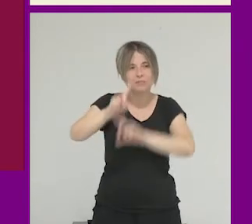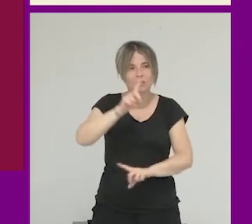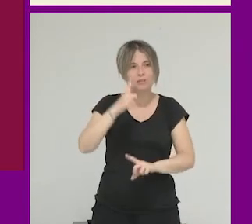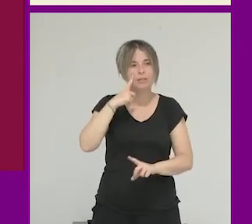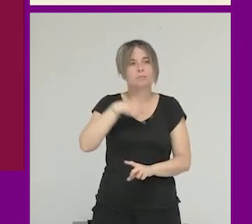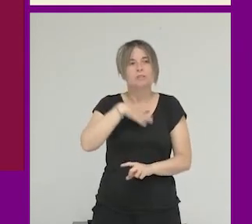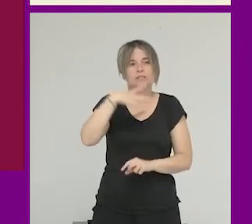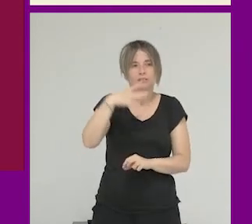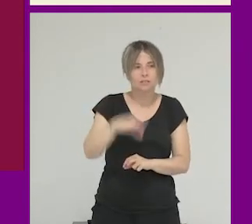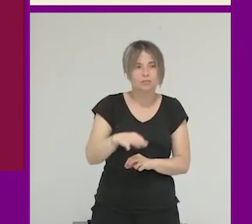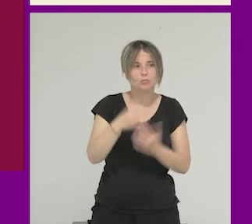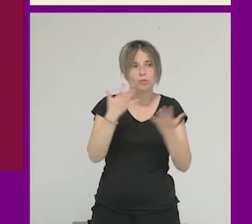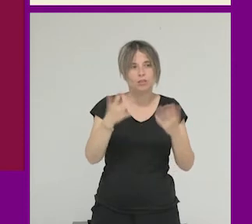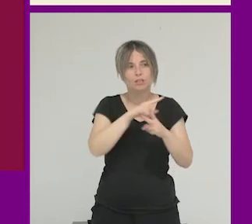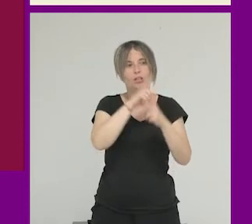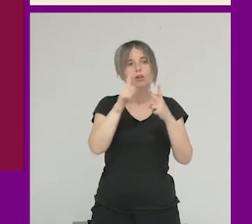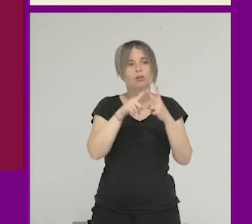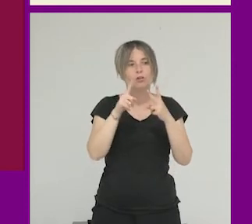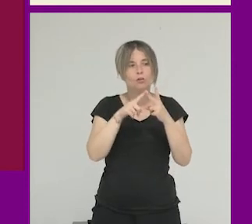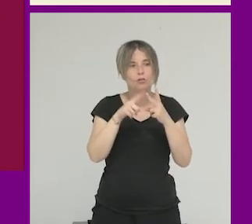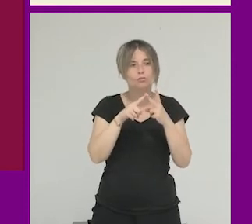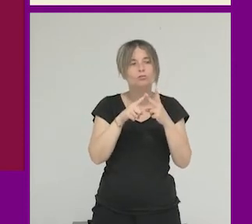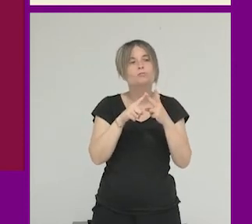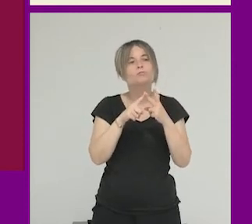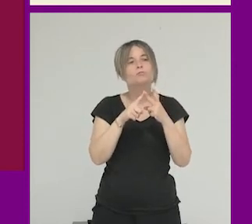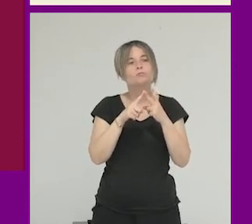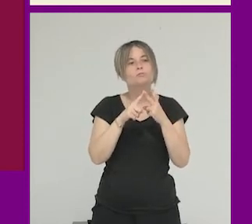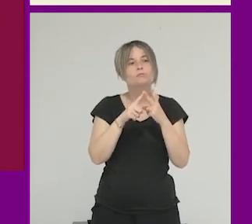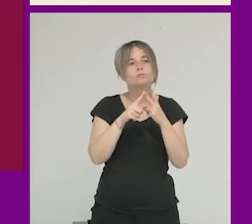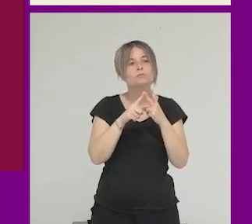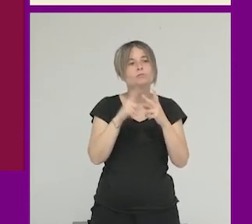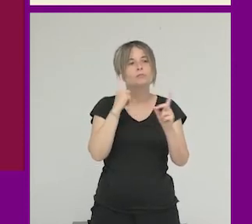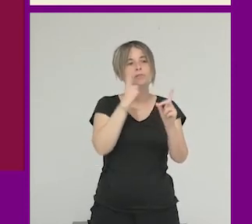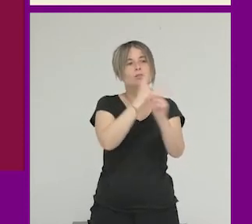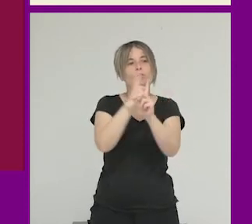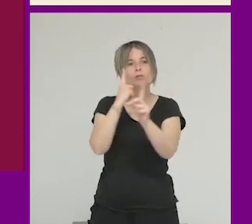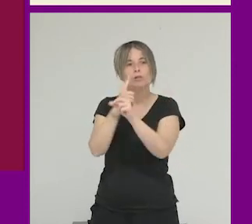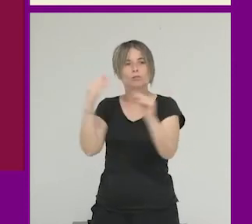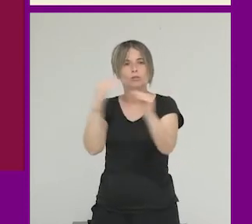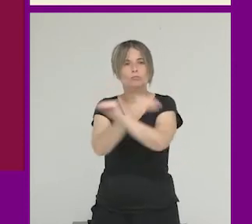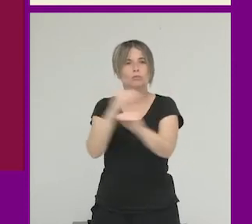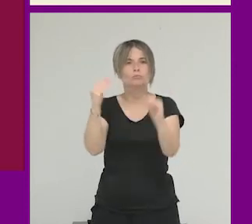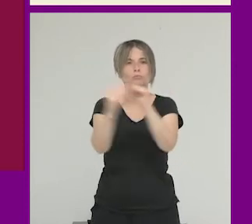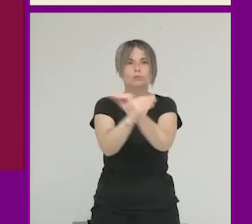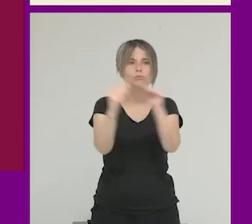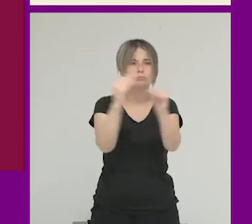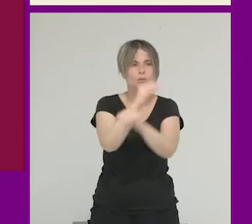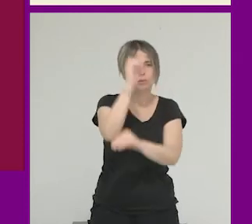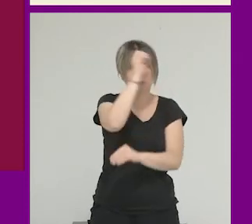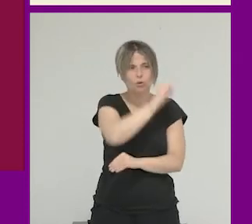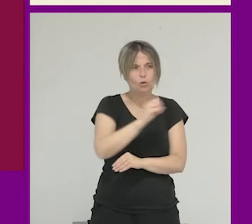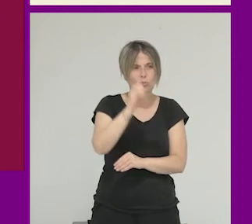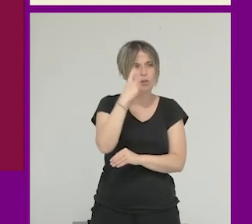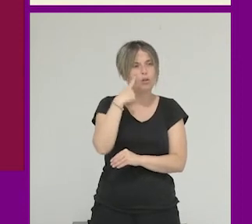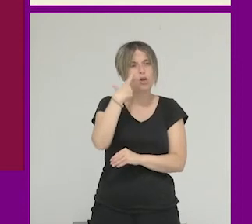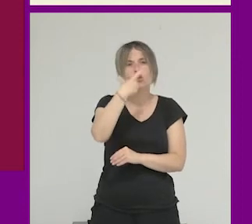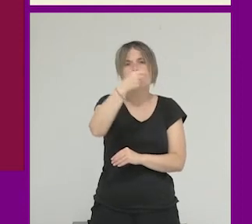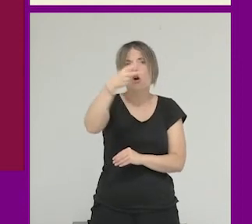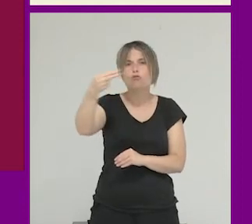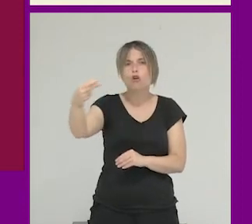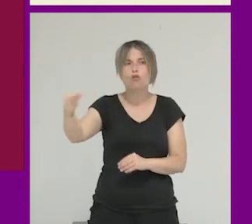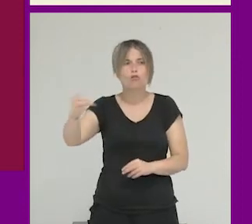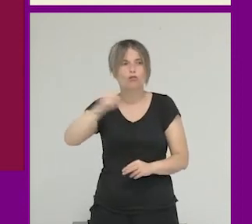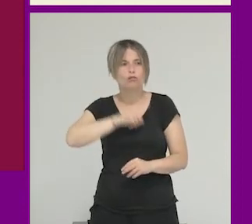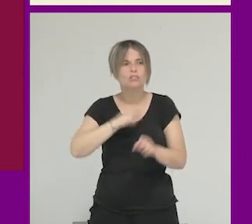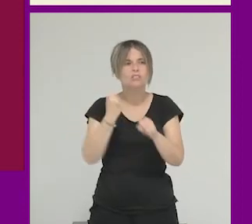eta beste batzuk, ba, bueno, zuhale eseskoekin topatzen gidala, eta batzutan bueno, ezeskoekin zelan egin lan,